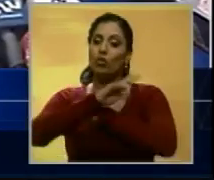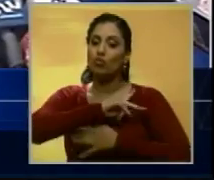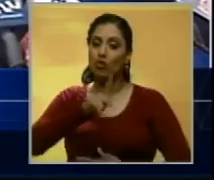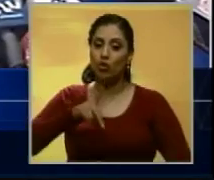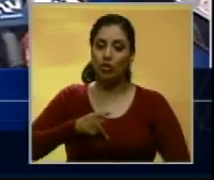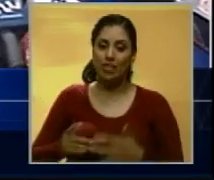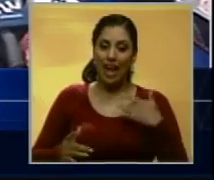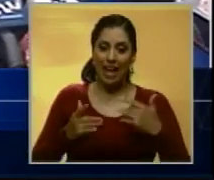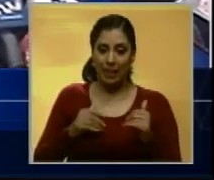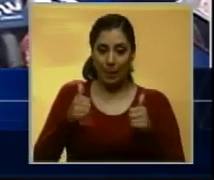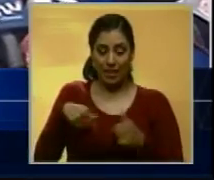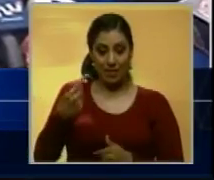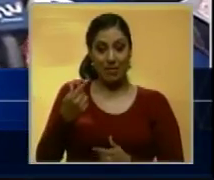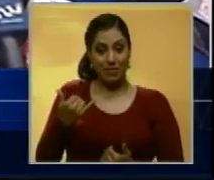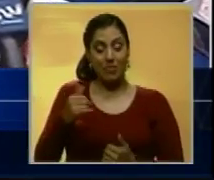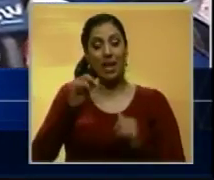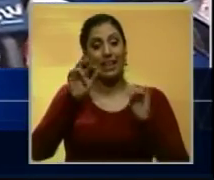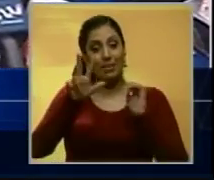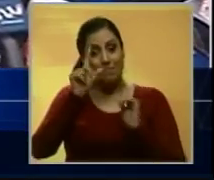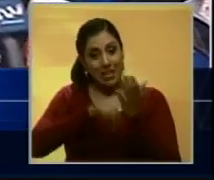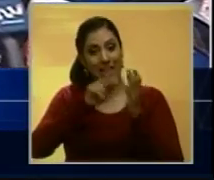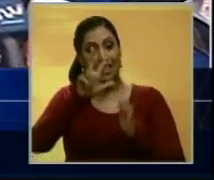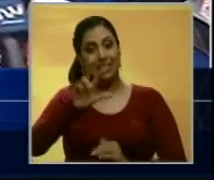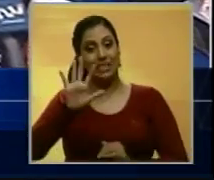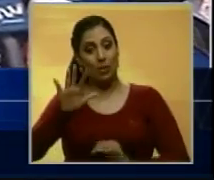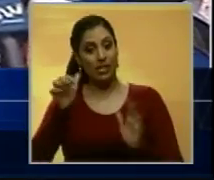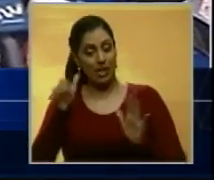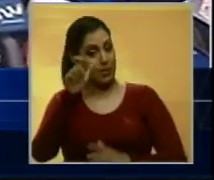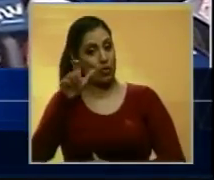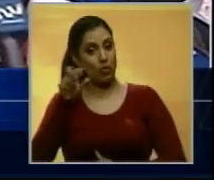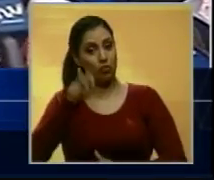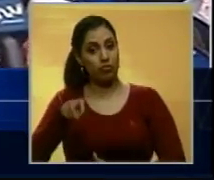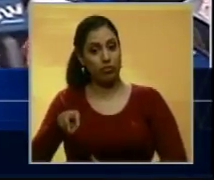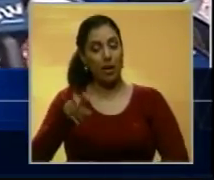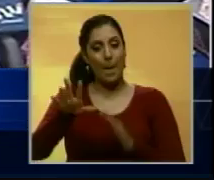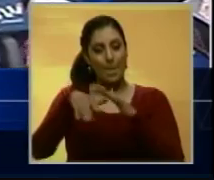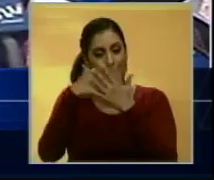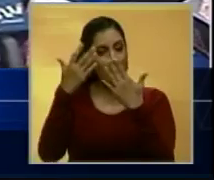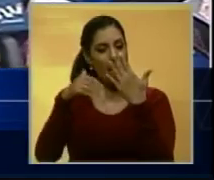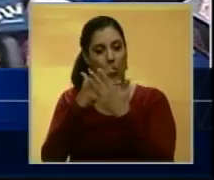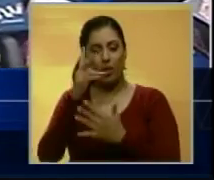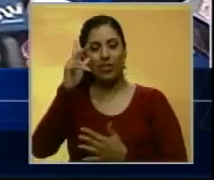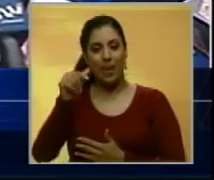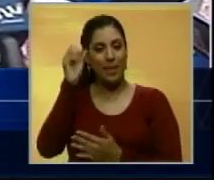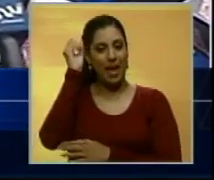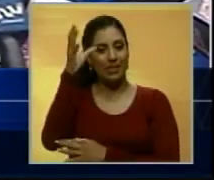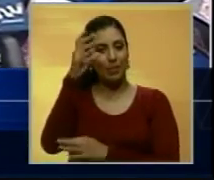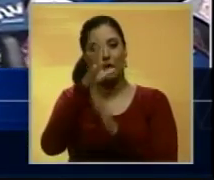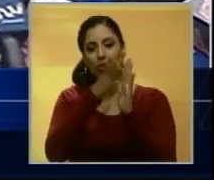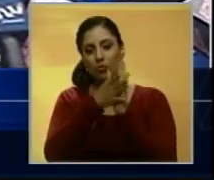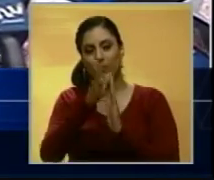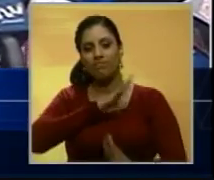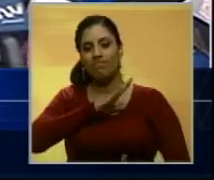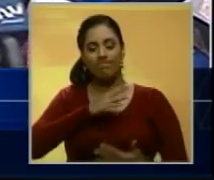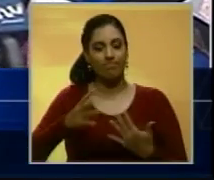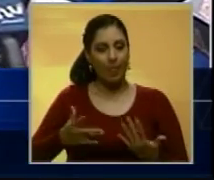tener actividades desde mañana mismo, 1.356 caminatas, vamos a tener madrugonazos, vamos a tener asambleas, vamos a tener